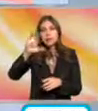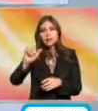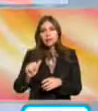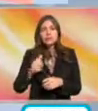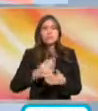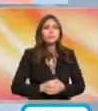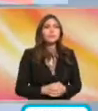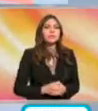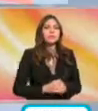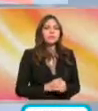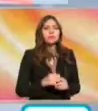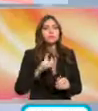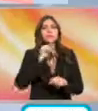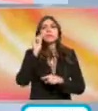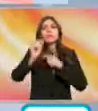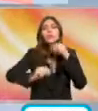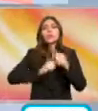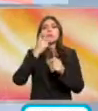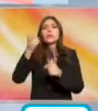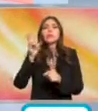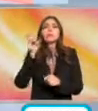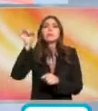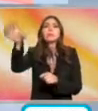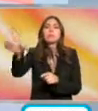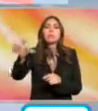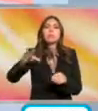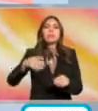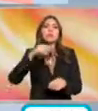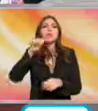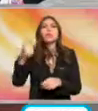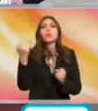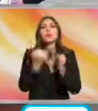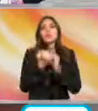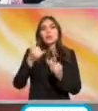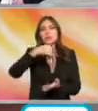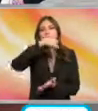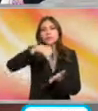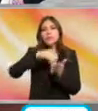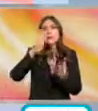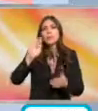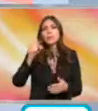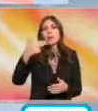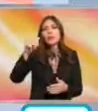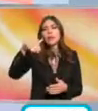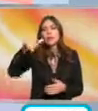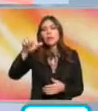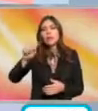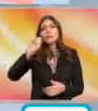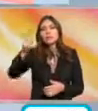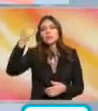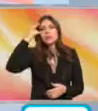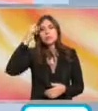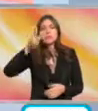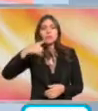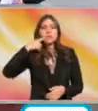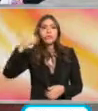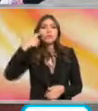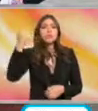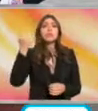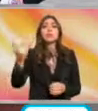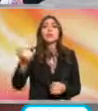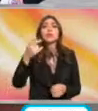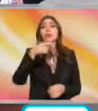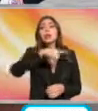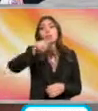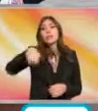que lo destruyó. Eran pues las Bahamas también, eran enclaves piratas muy famosos. Y ahí los filibusteros lo que hacían, no se